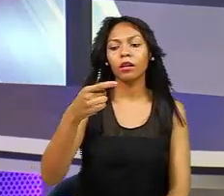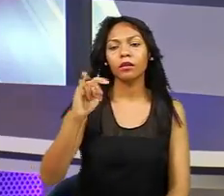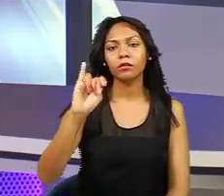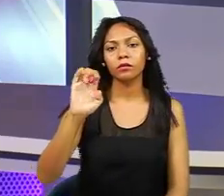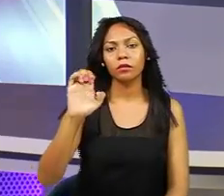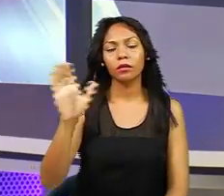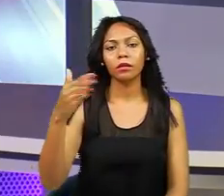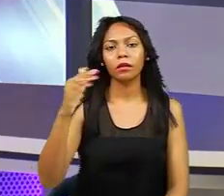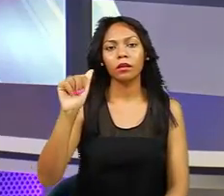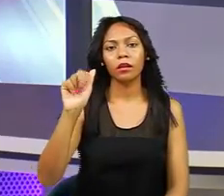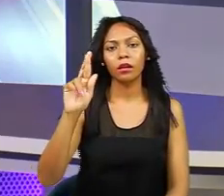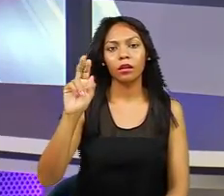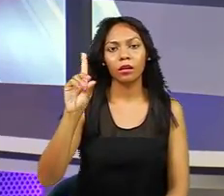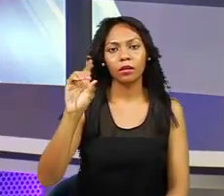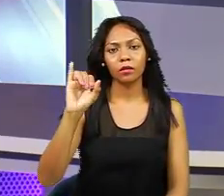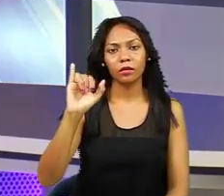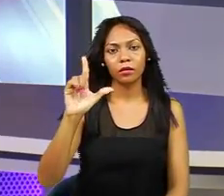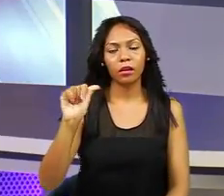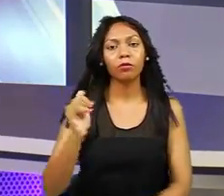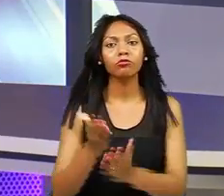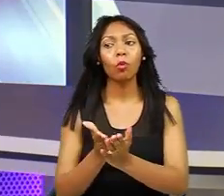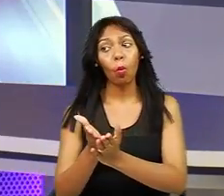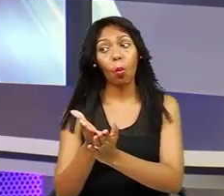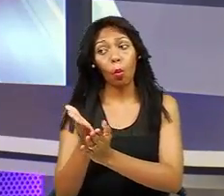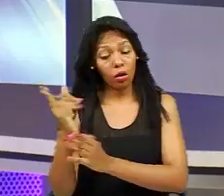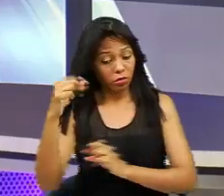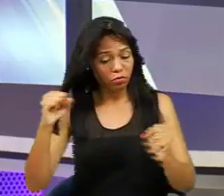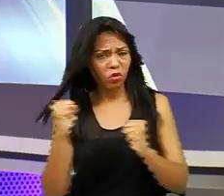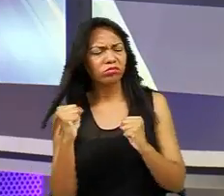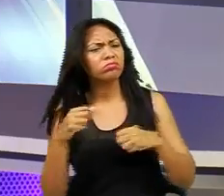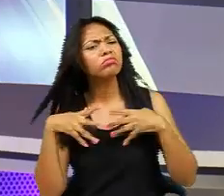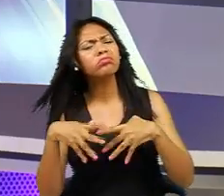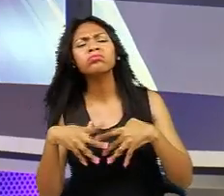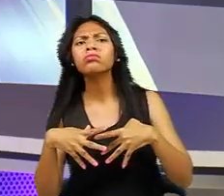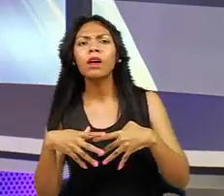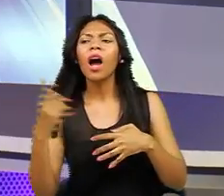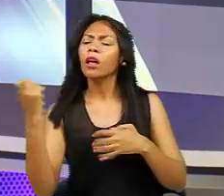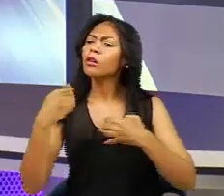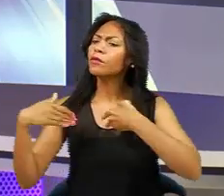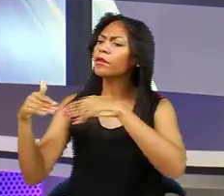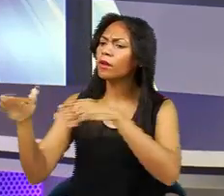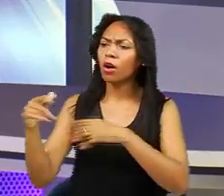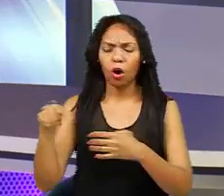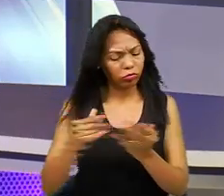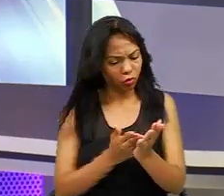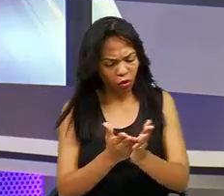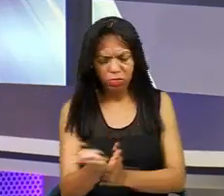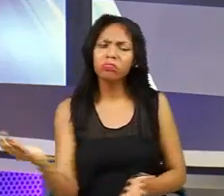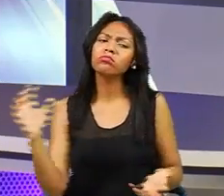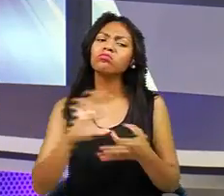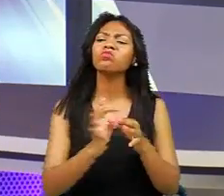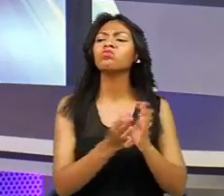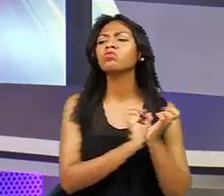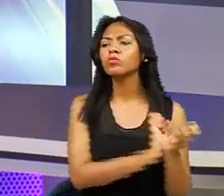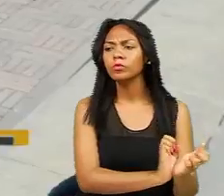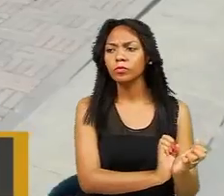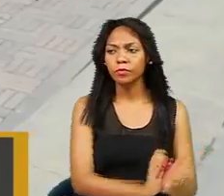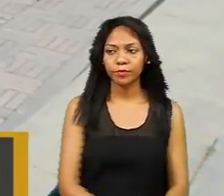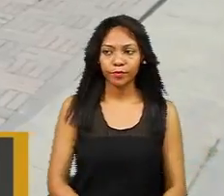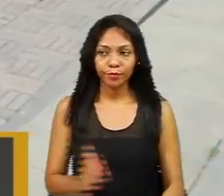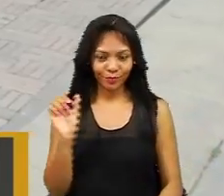por la libertad de su padre. Ayer fue desalojada del lugar, pero hoy regresó a las puertas ante la Corte Suprema de Justicia.